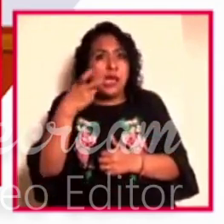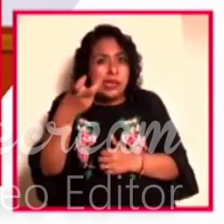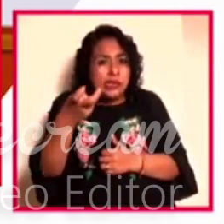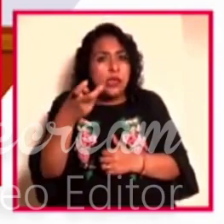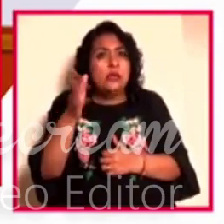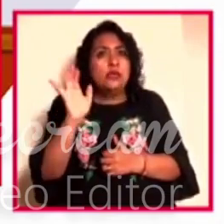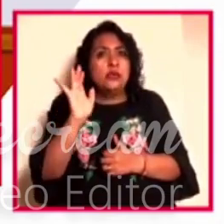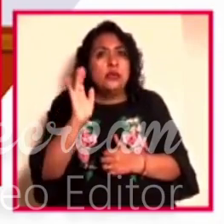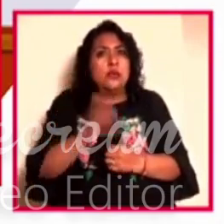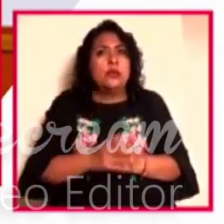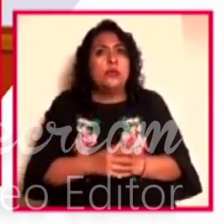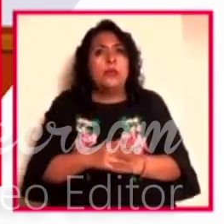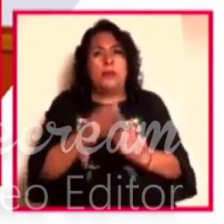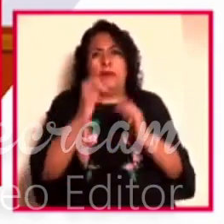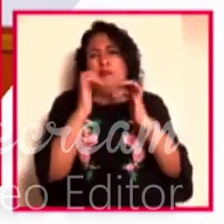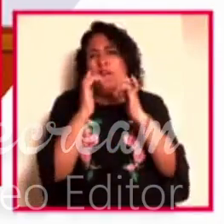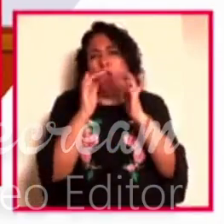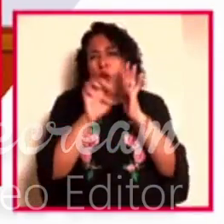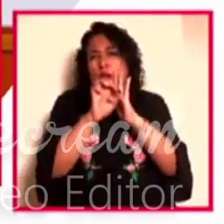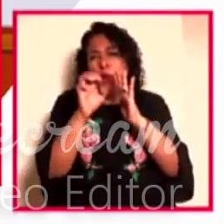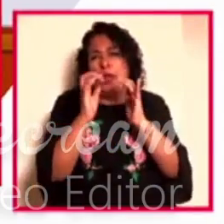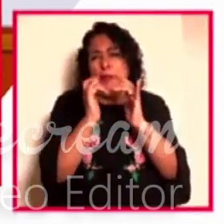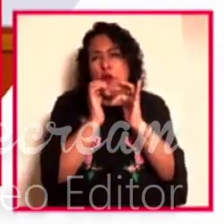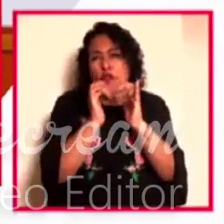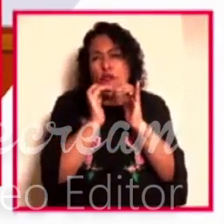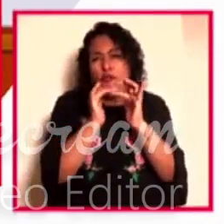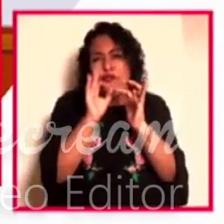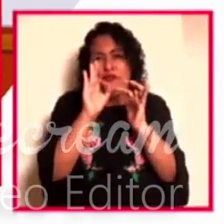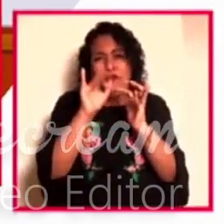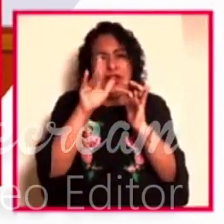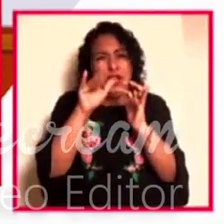compuso para flauta, por ejemplo,